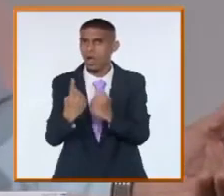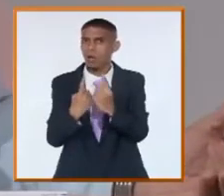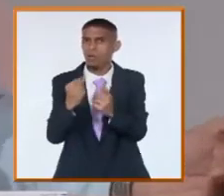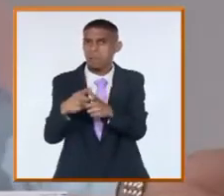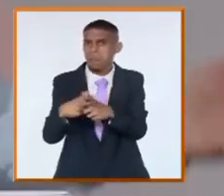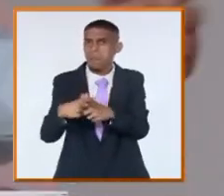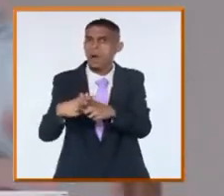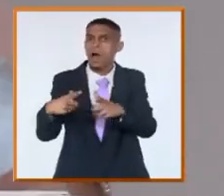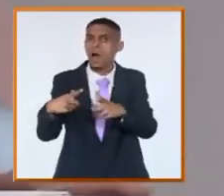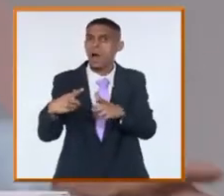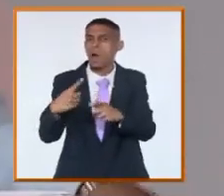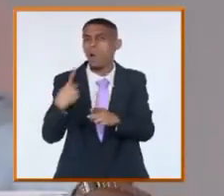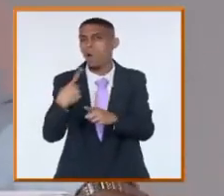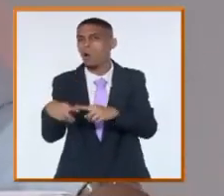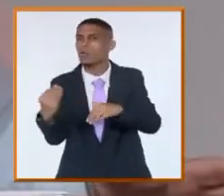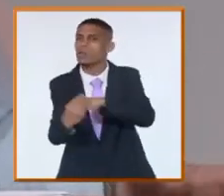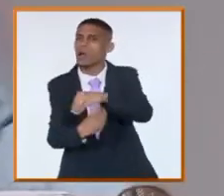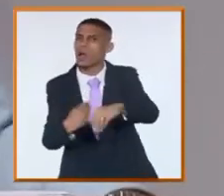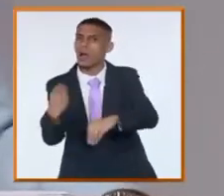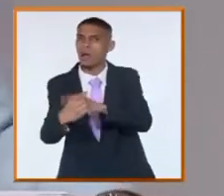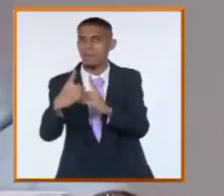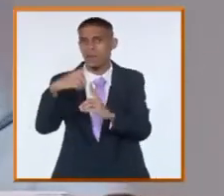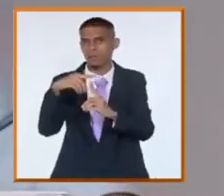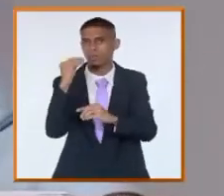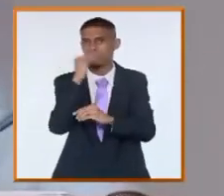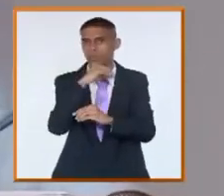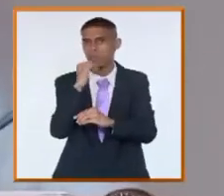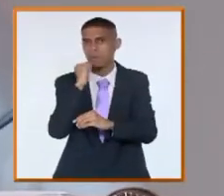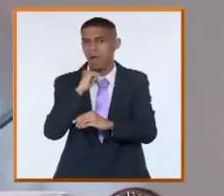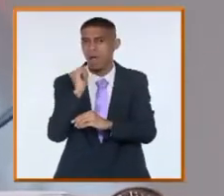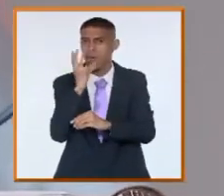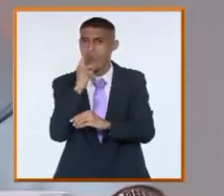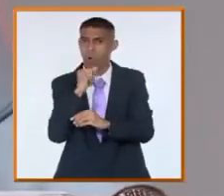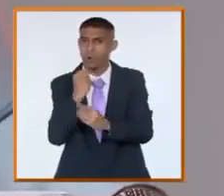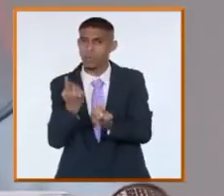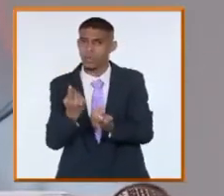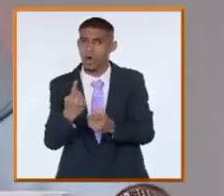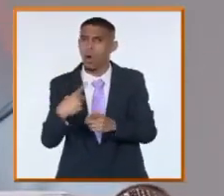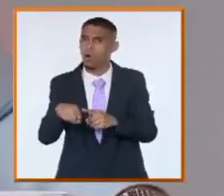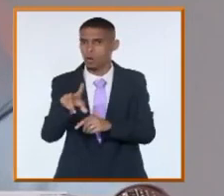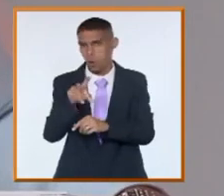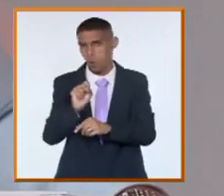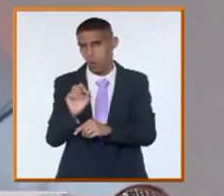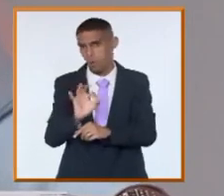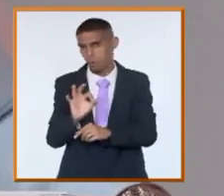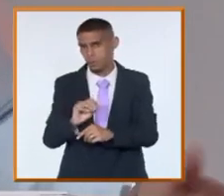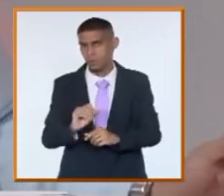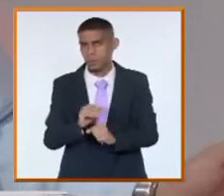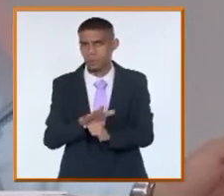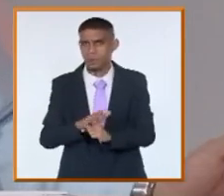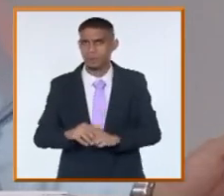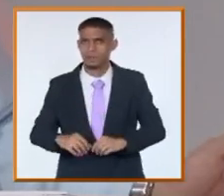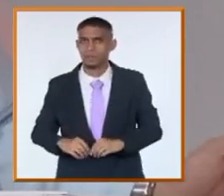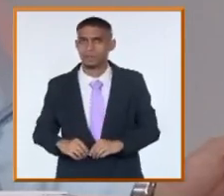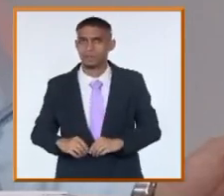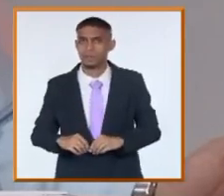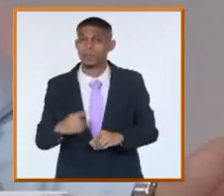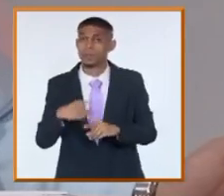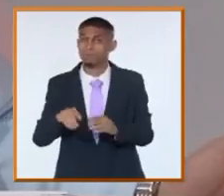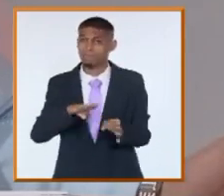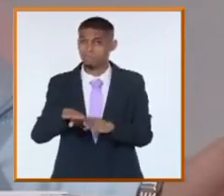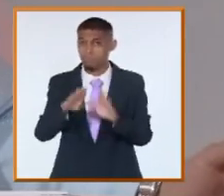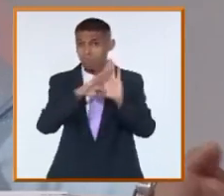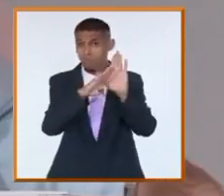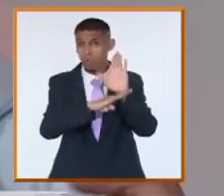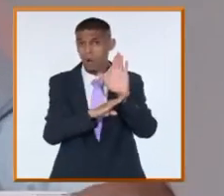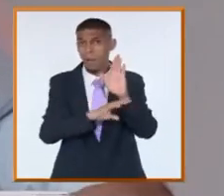algunas modernizaciones y algunas obras nuevas que que son muy importantes para para el país está el programa La Energía renovable